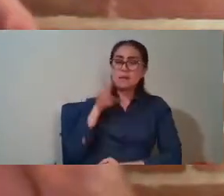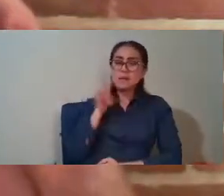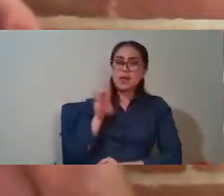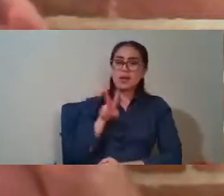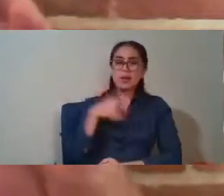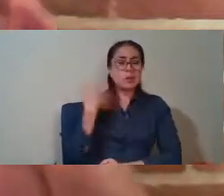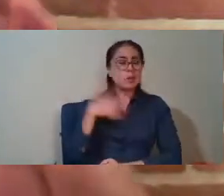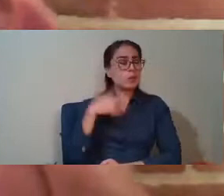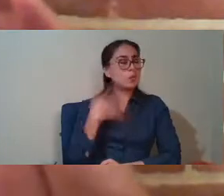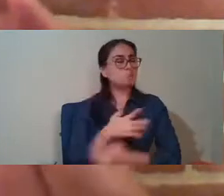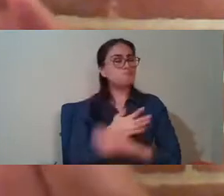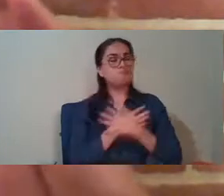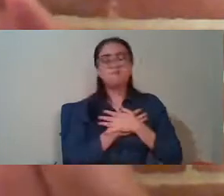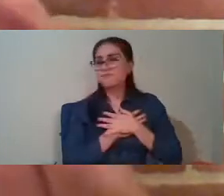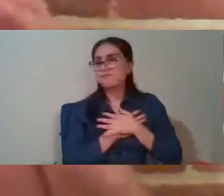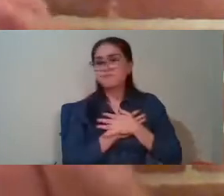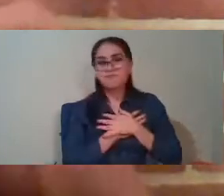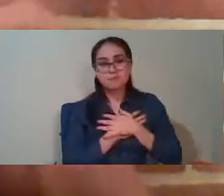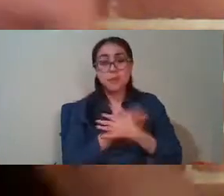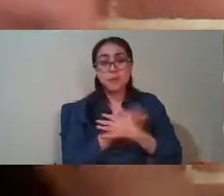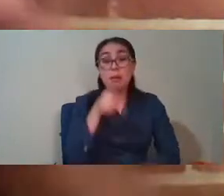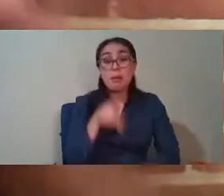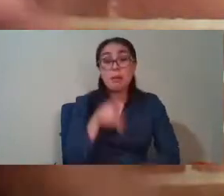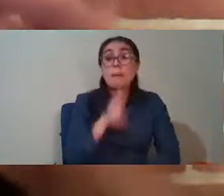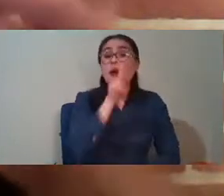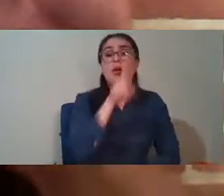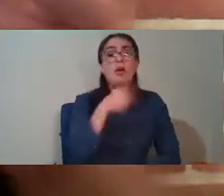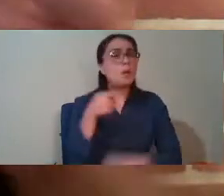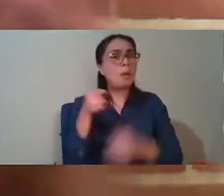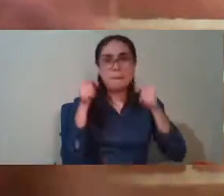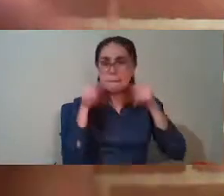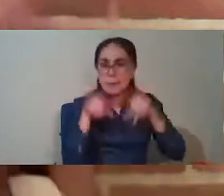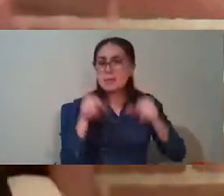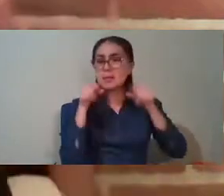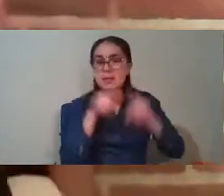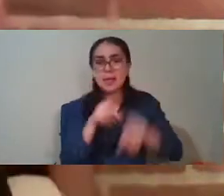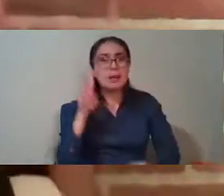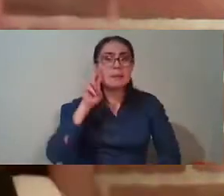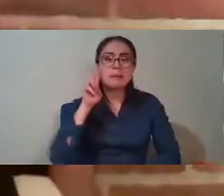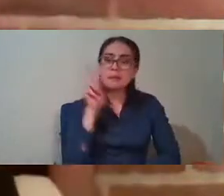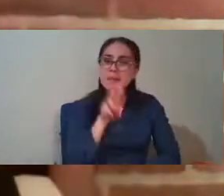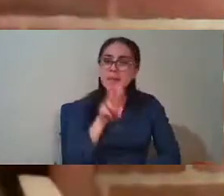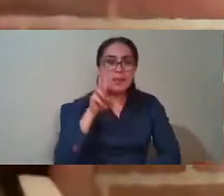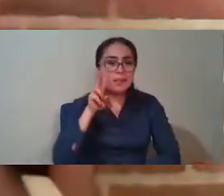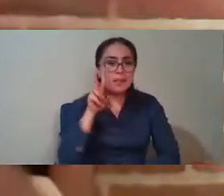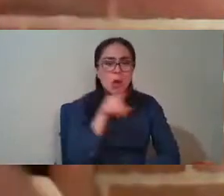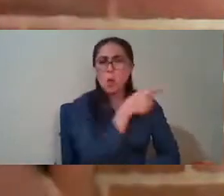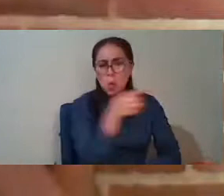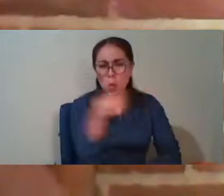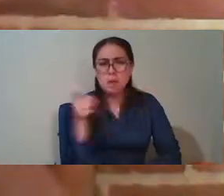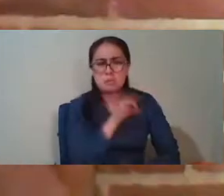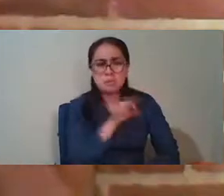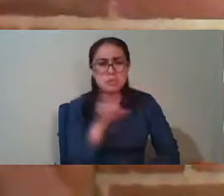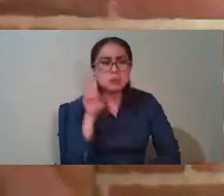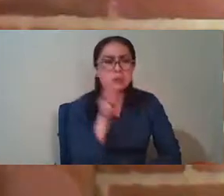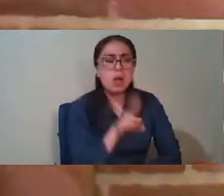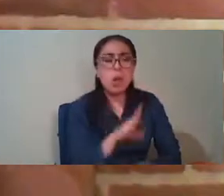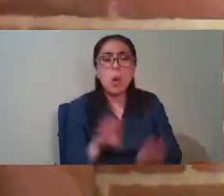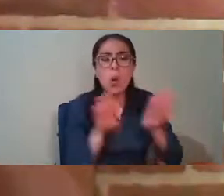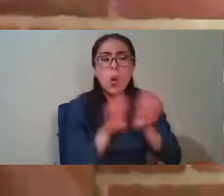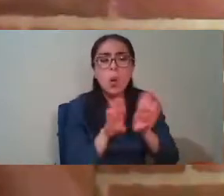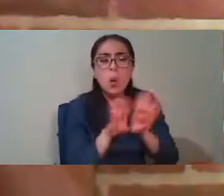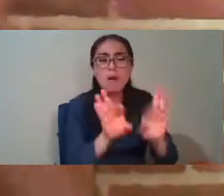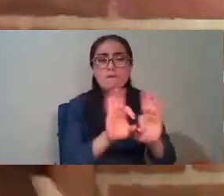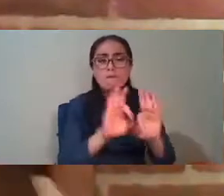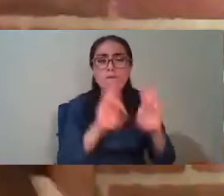Y lo que no termino de dejar de mirar, y esto es lo que les propongo, mírenla para ver justamente cómo la composición de